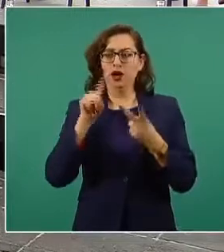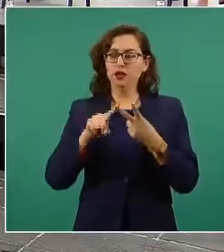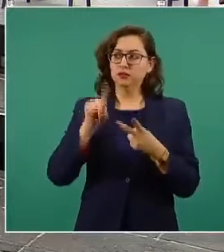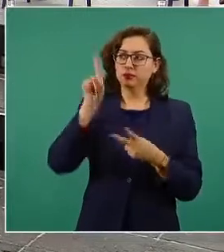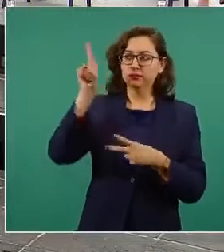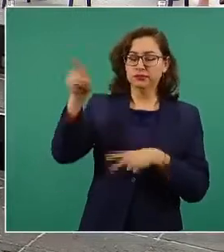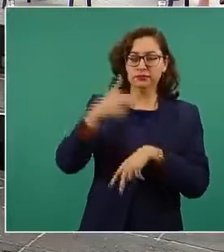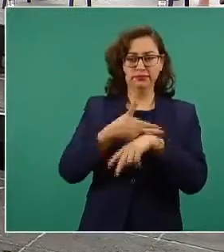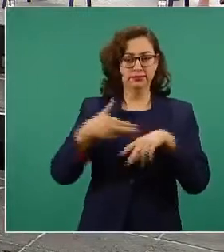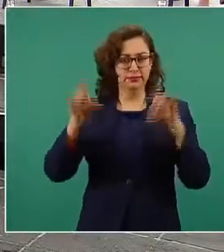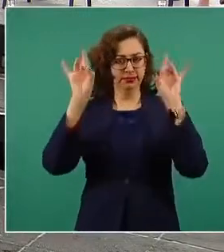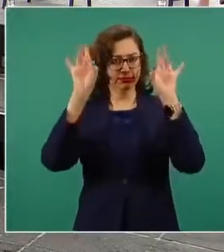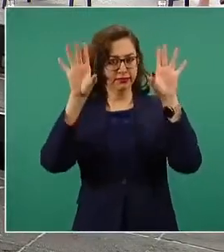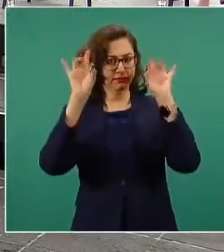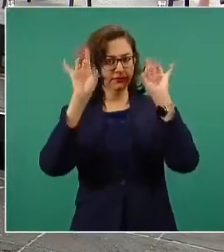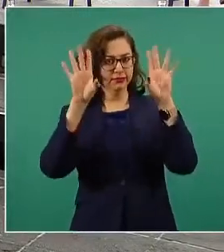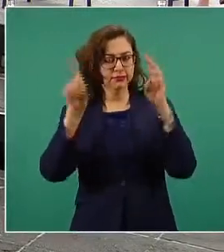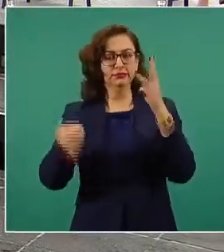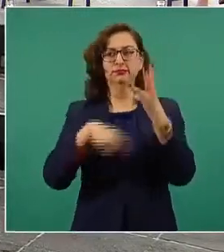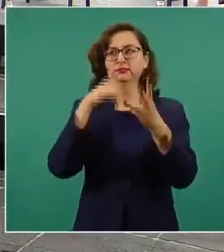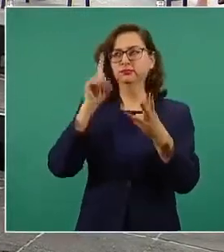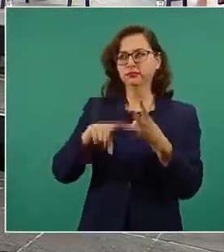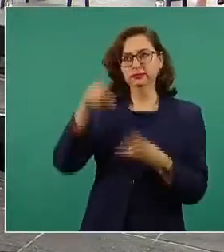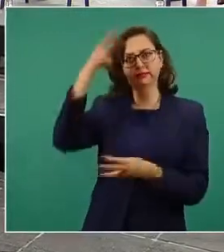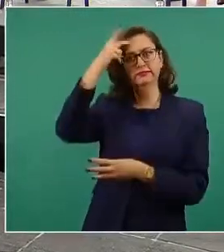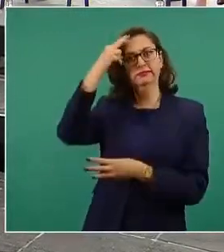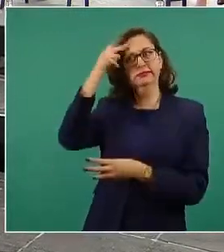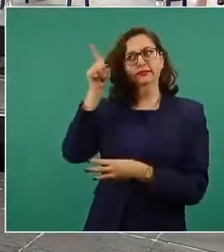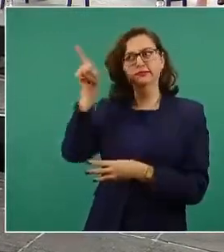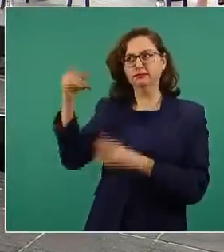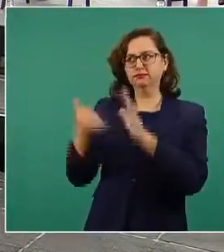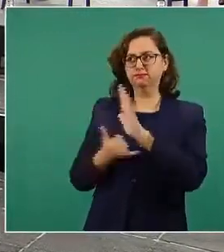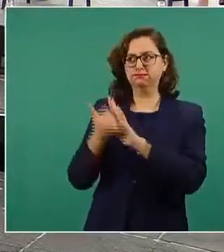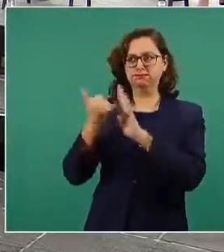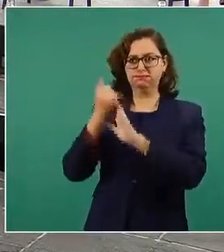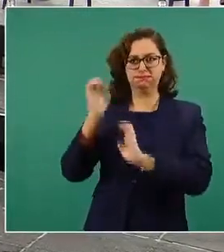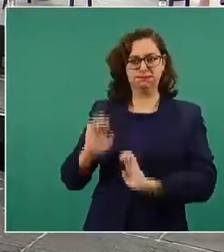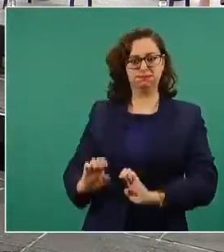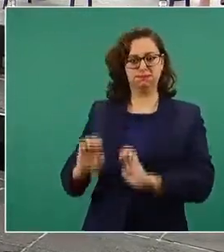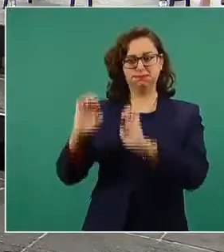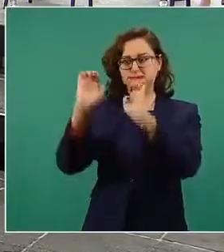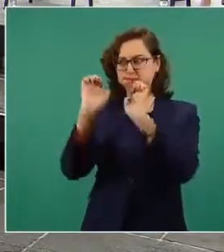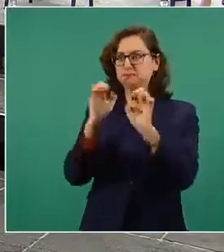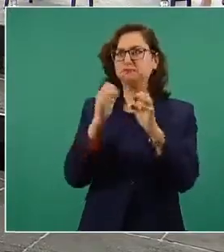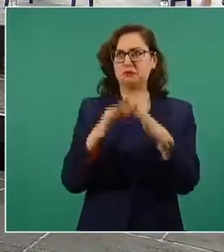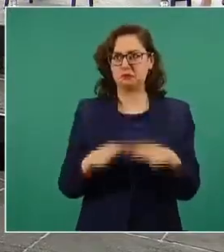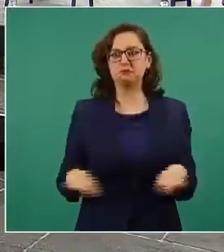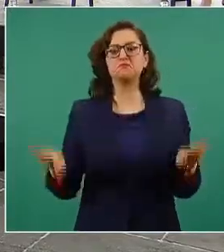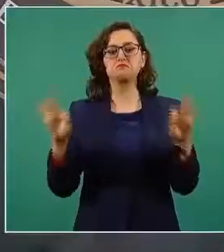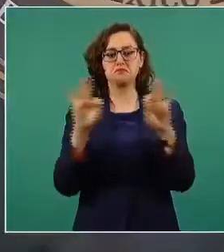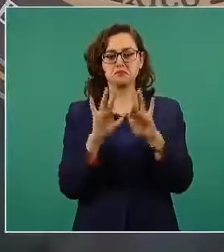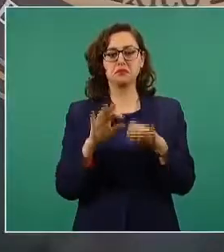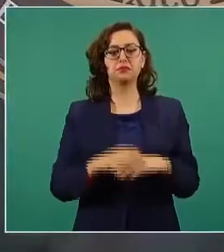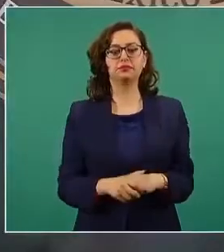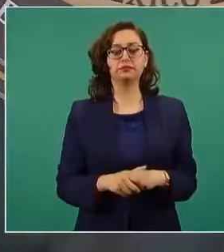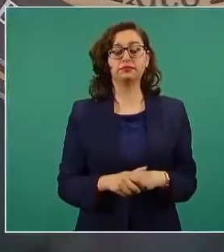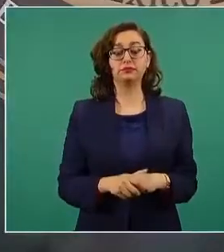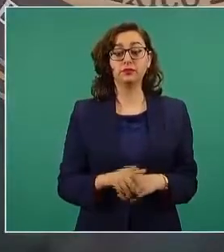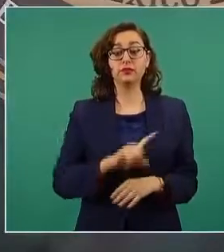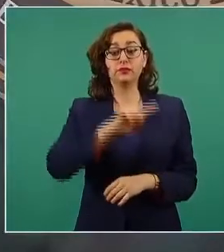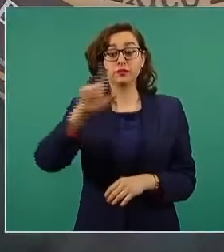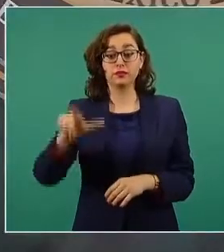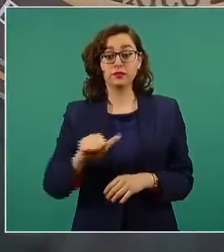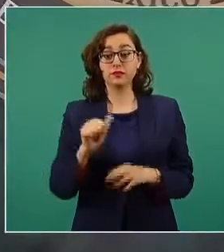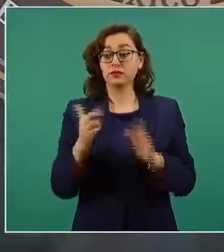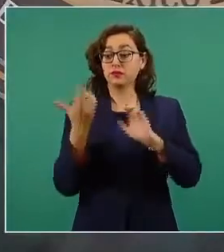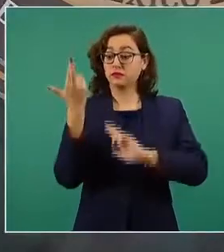del Palacio de Bellas Artes y otros importantes edificios públicos. La Revolución Mexicana